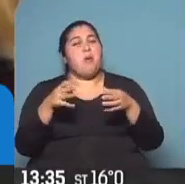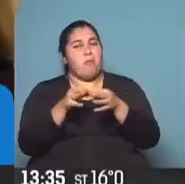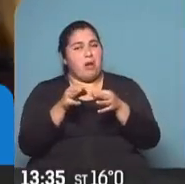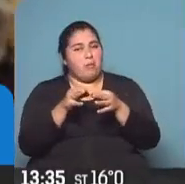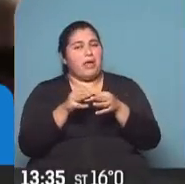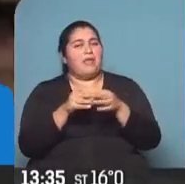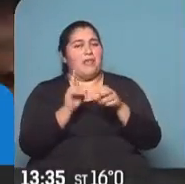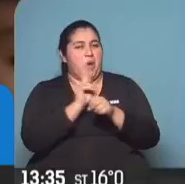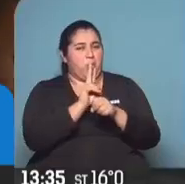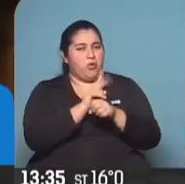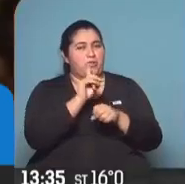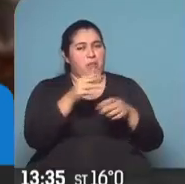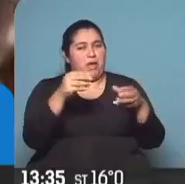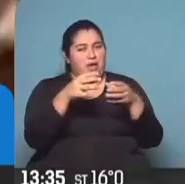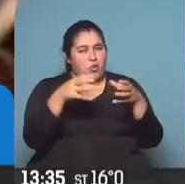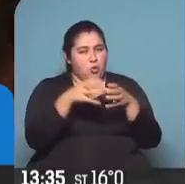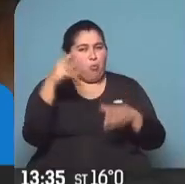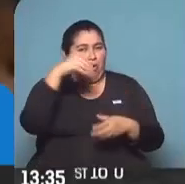la prefectura malvinas